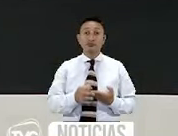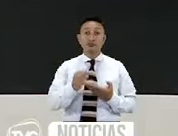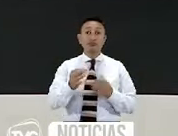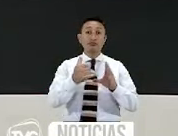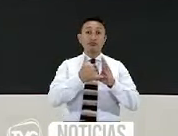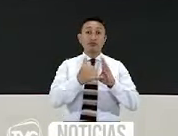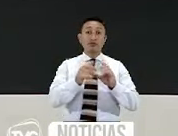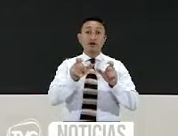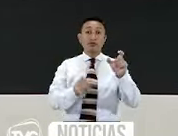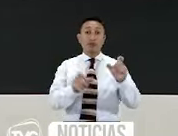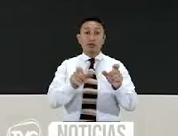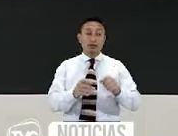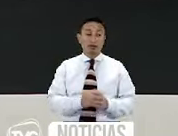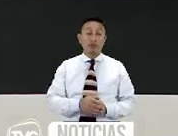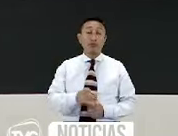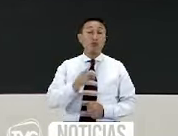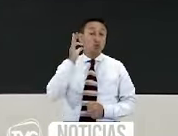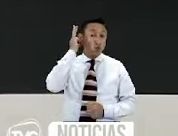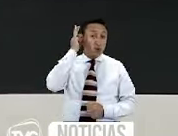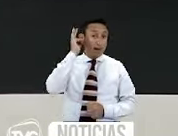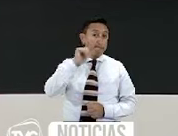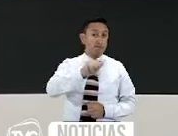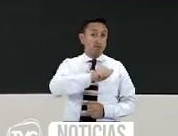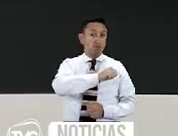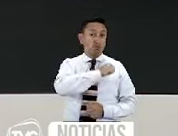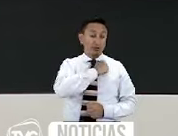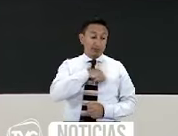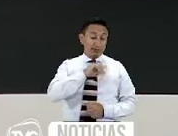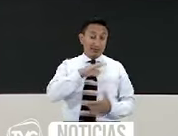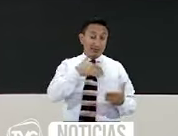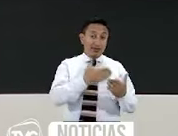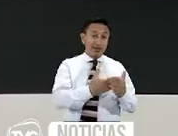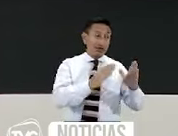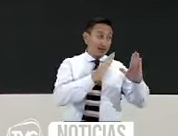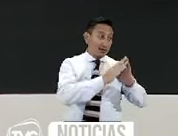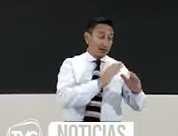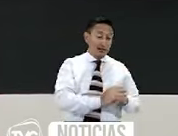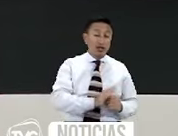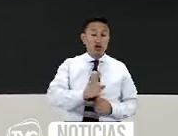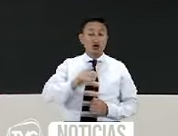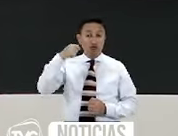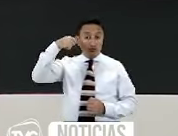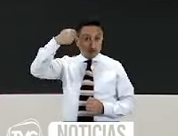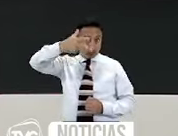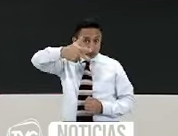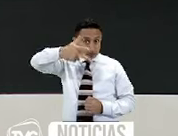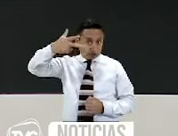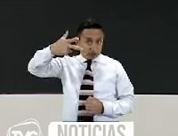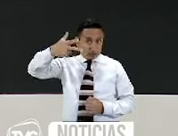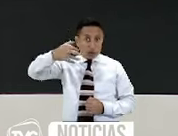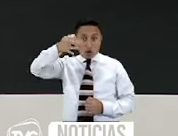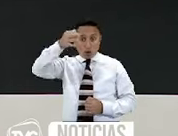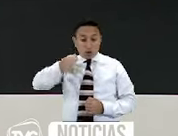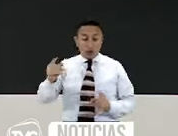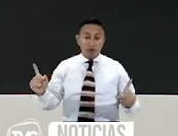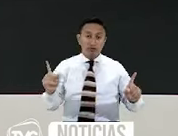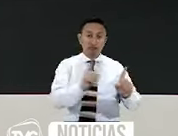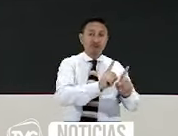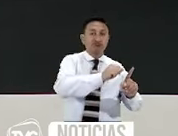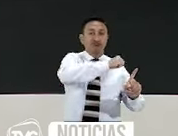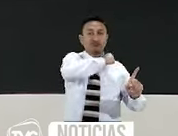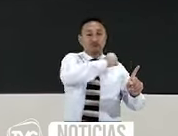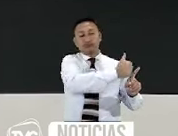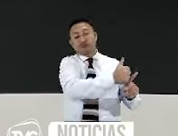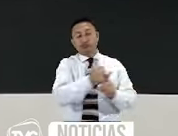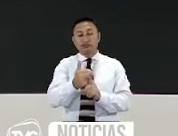Delincuentes secuestraron a una mujer cuando llegaba a su domicilio. Una cámara de vigilancia grabó el momento del secuestro. Horas